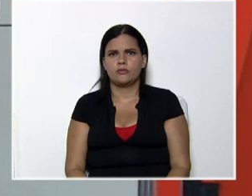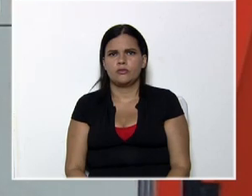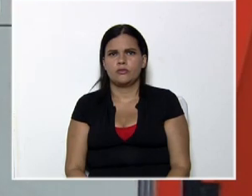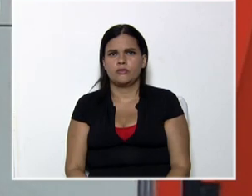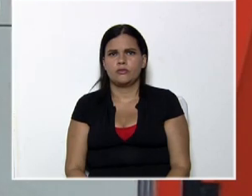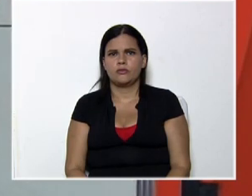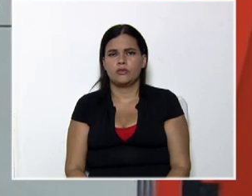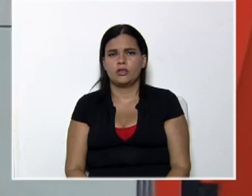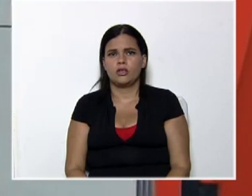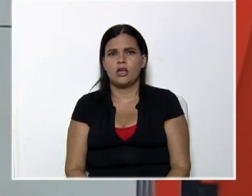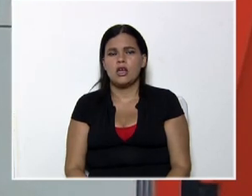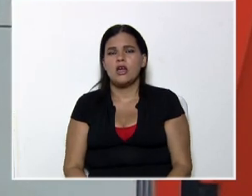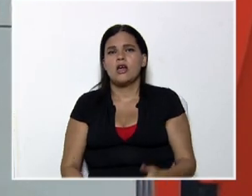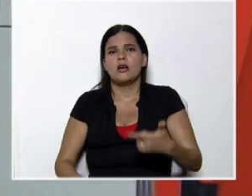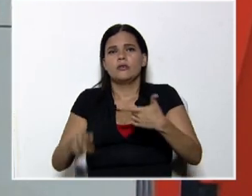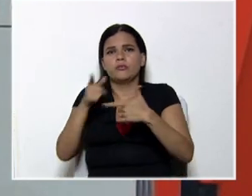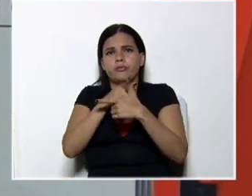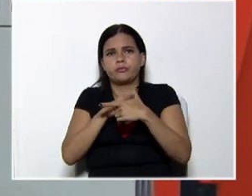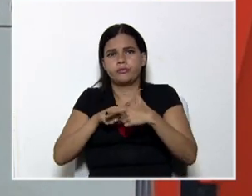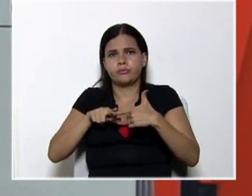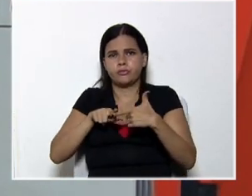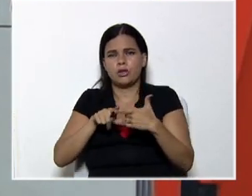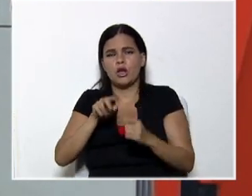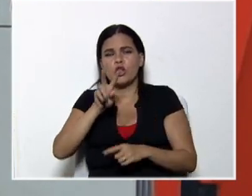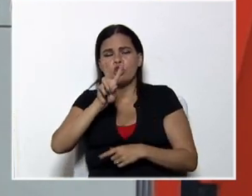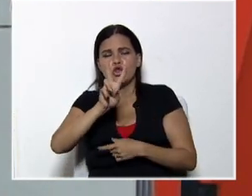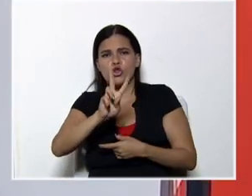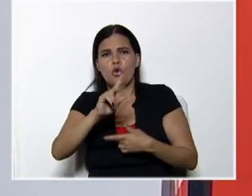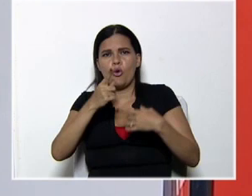Sobre 2 por 1.